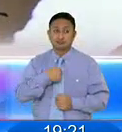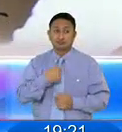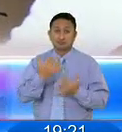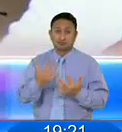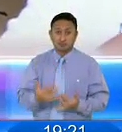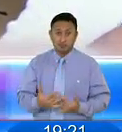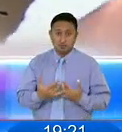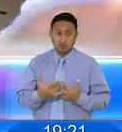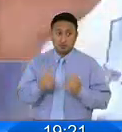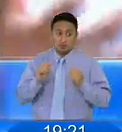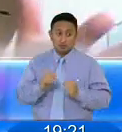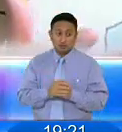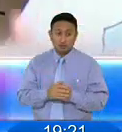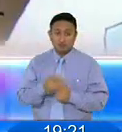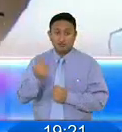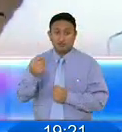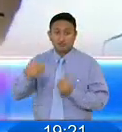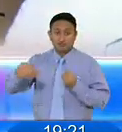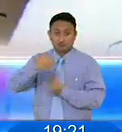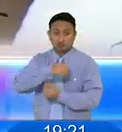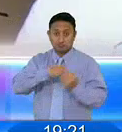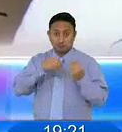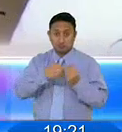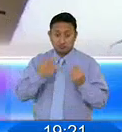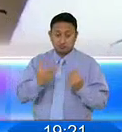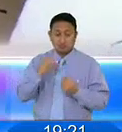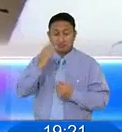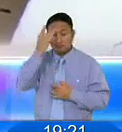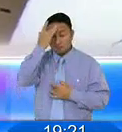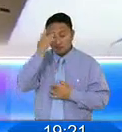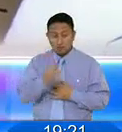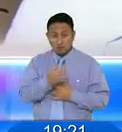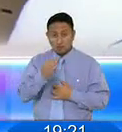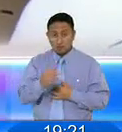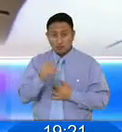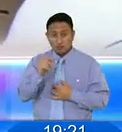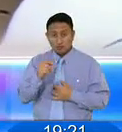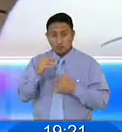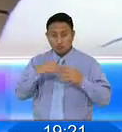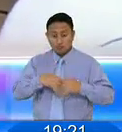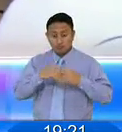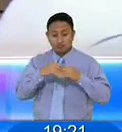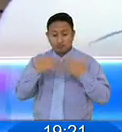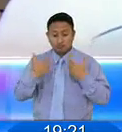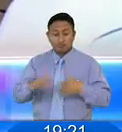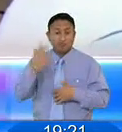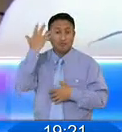esperados para reponernos con esto del COVID, para empezar a reponernos, porque es la fecha